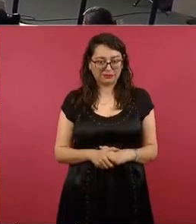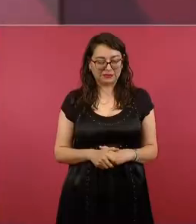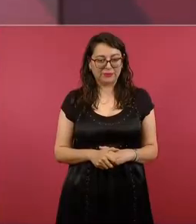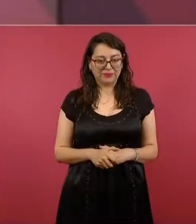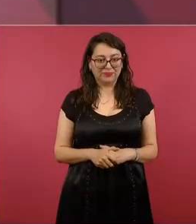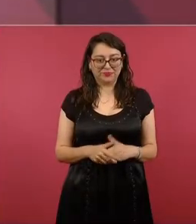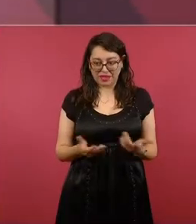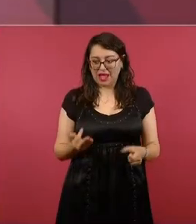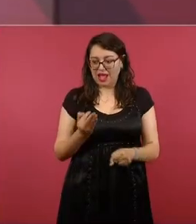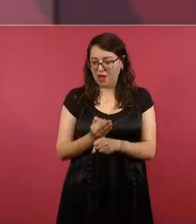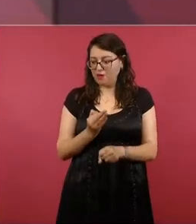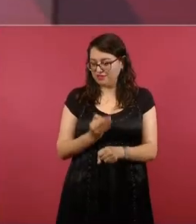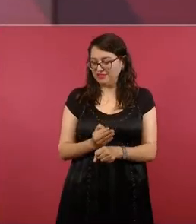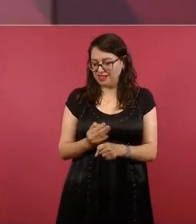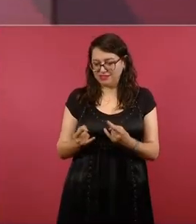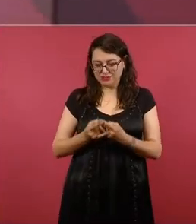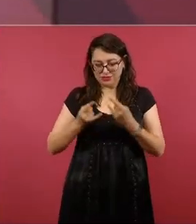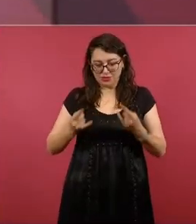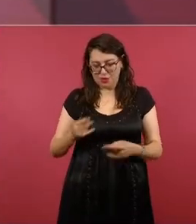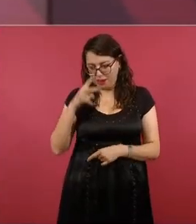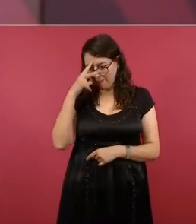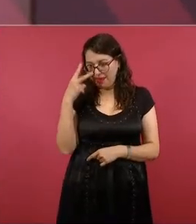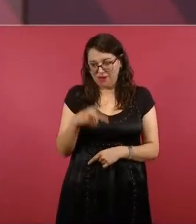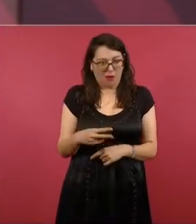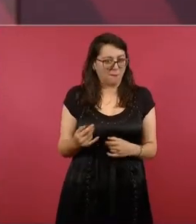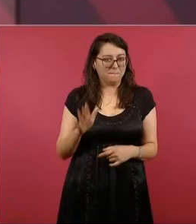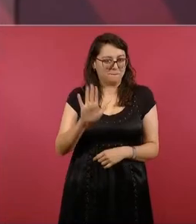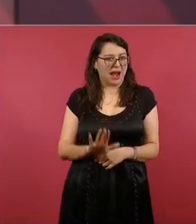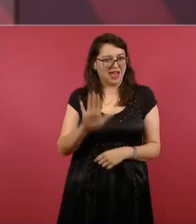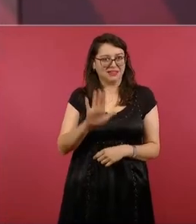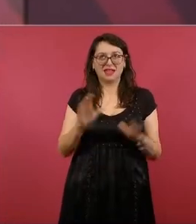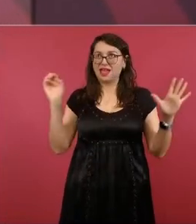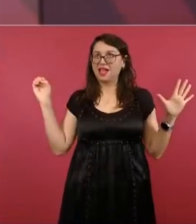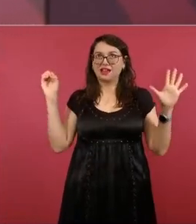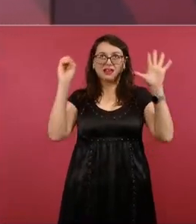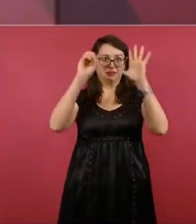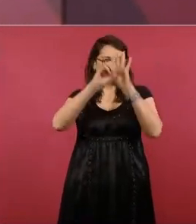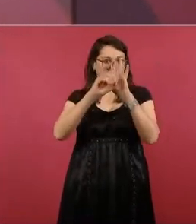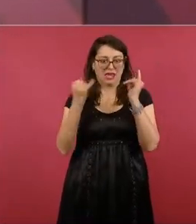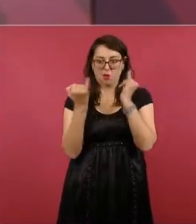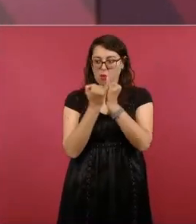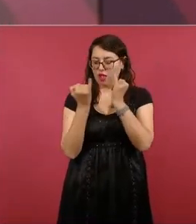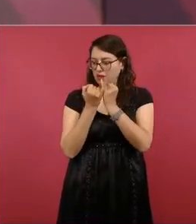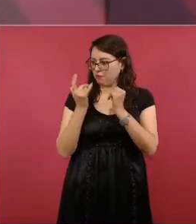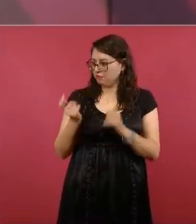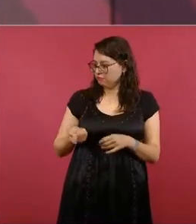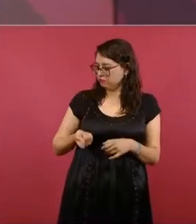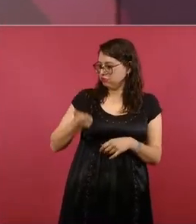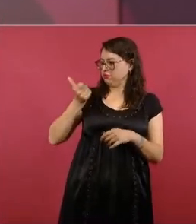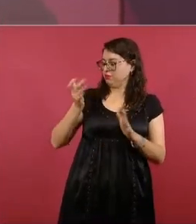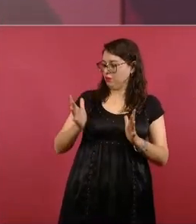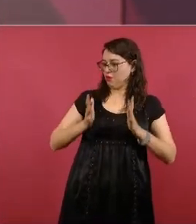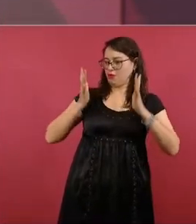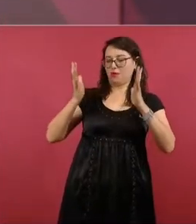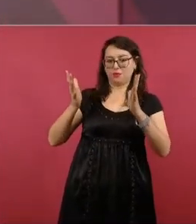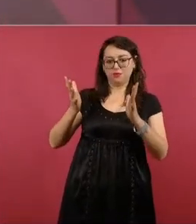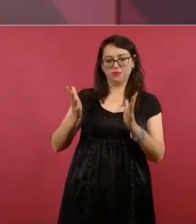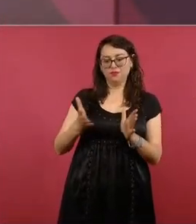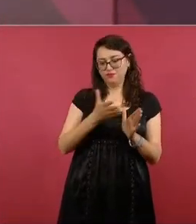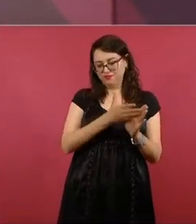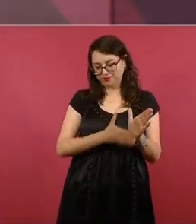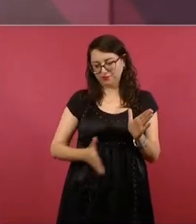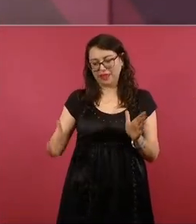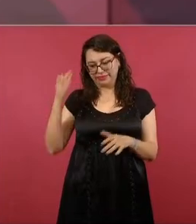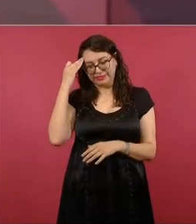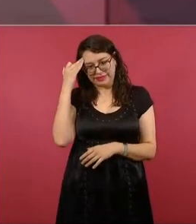estos momentos, ¿no?, excepcionales, extraordinarios de la historia de México, se prolonguen